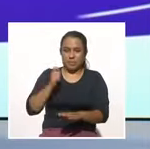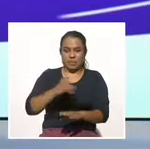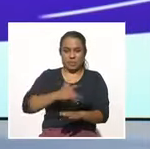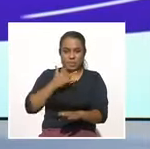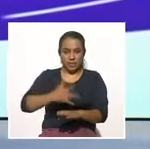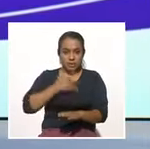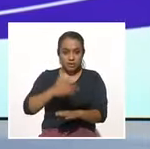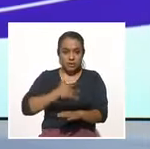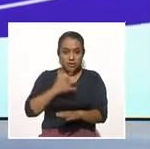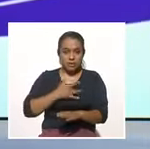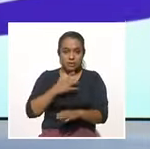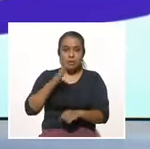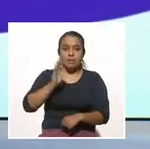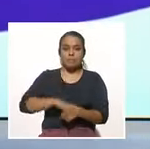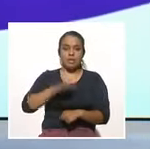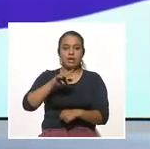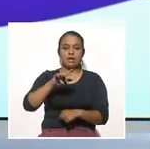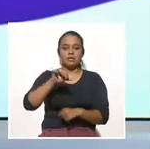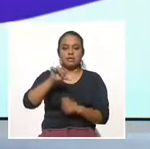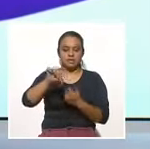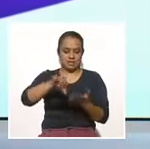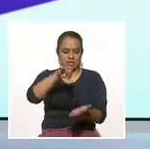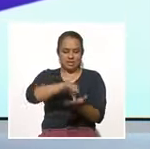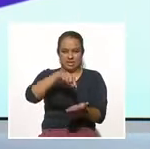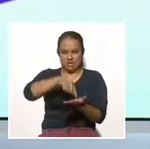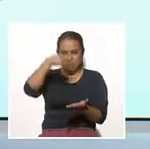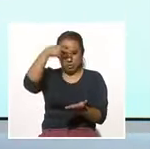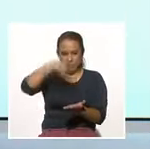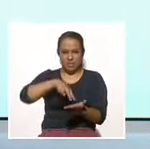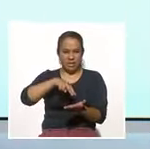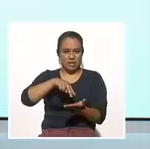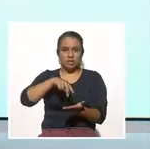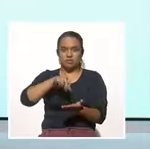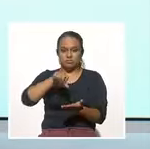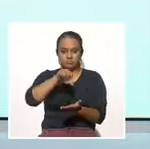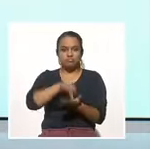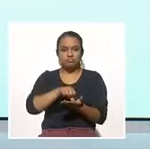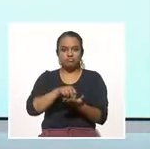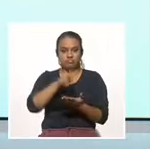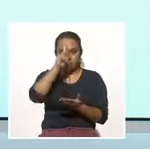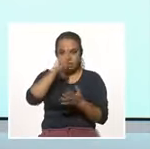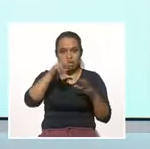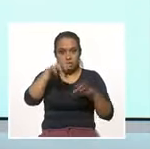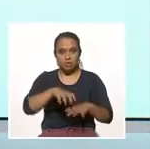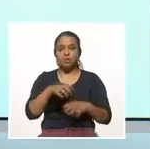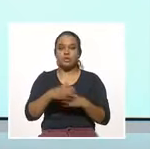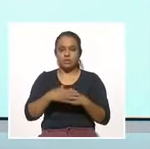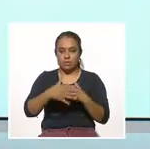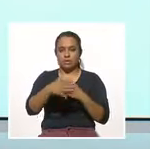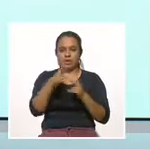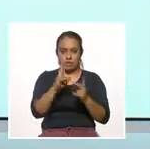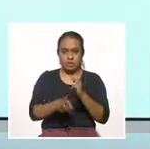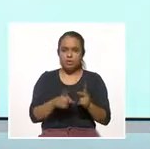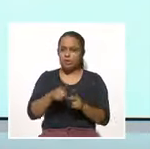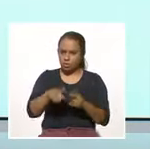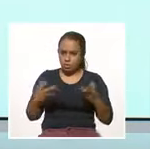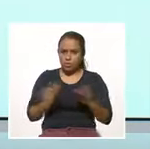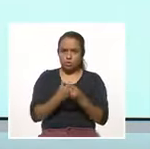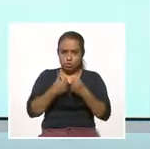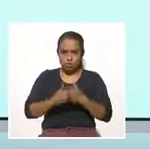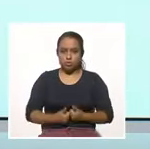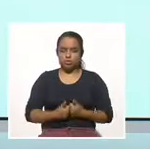sobre todo en el centro de la República Mexicana. Entonces, bueno, pues de todo eso vamos a hablar un poquito, así que quédese con